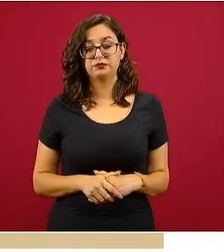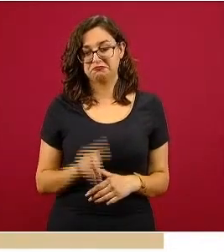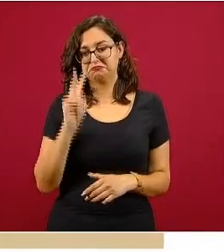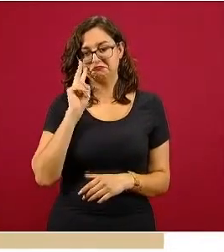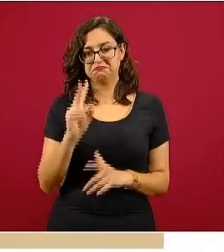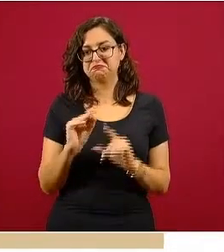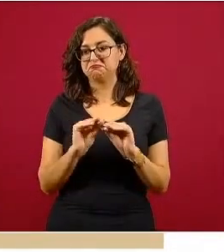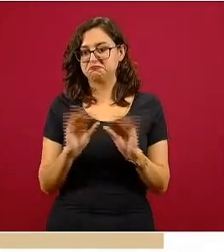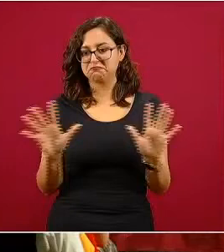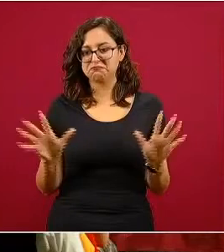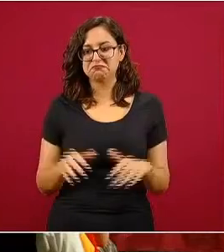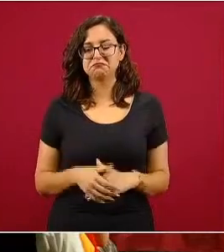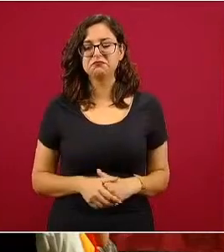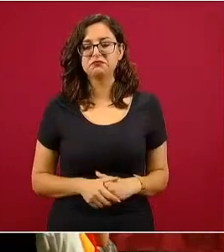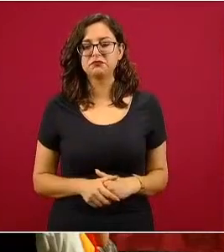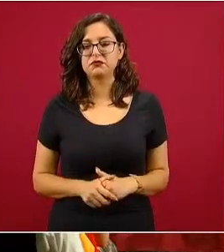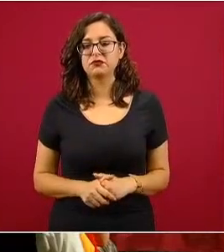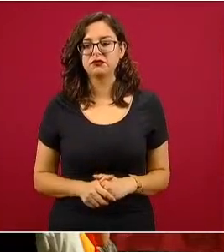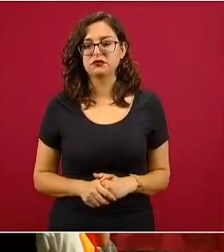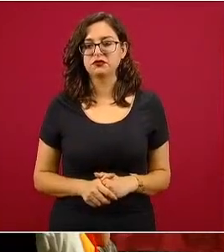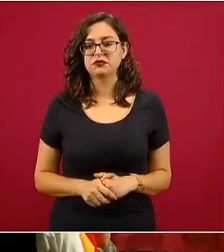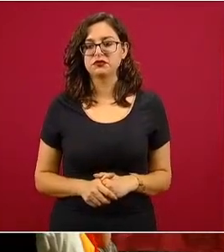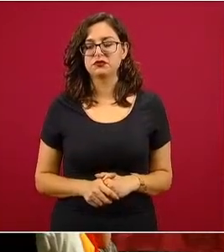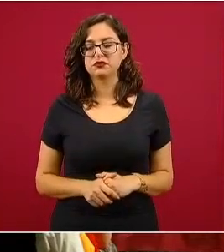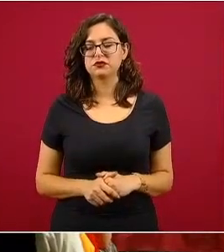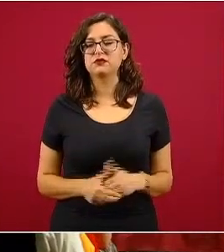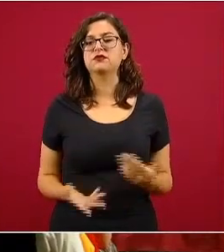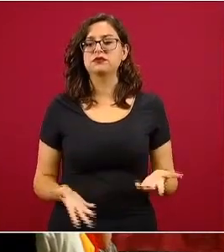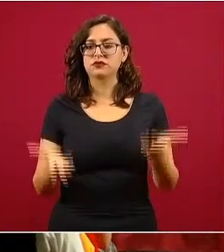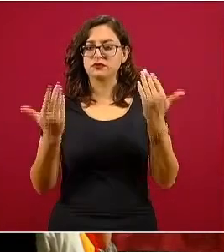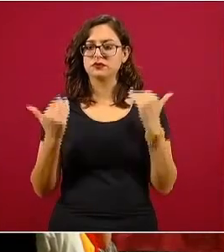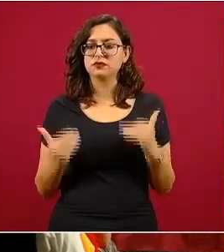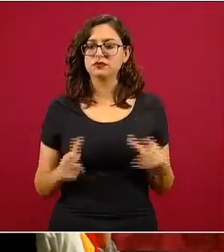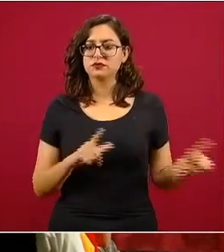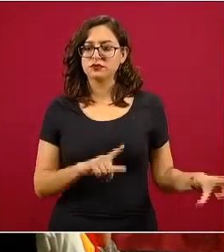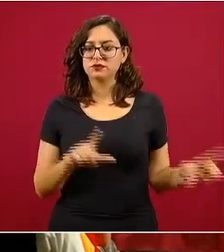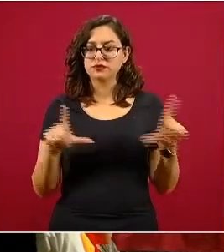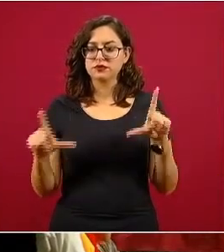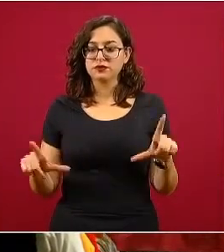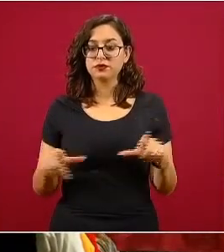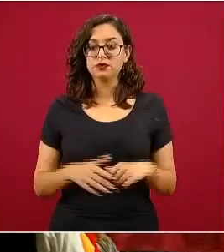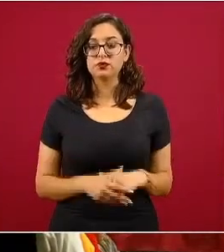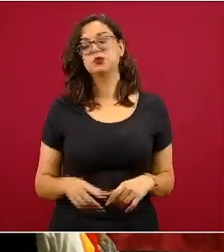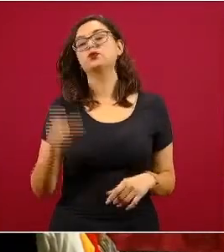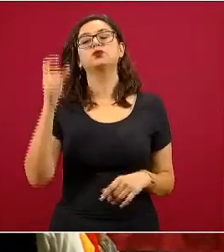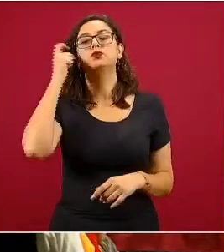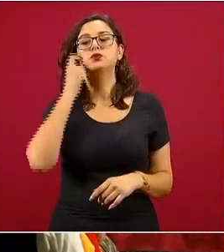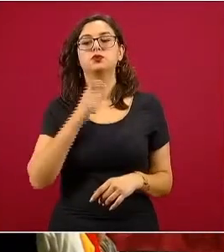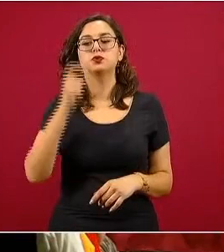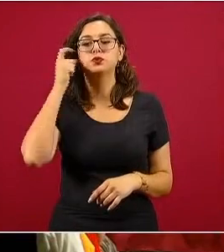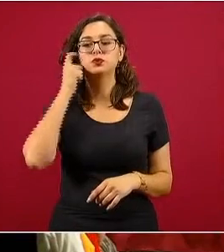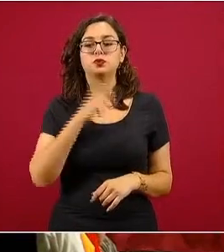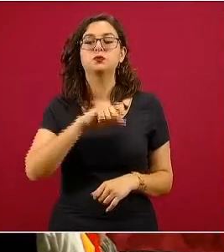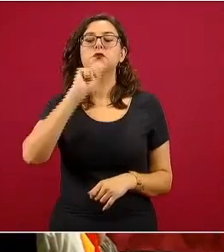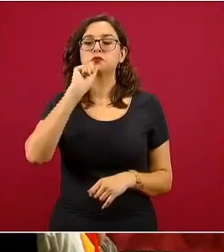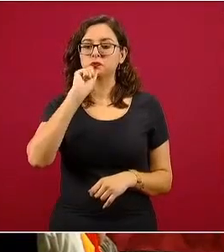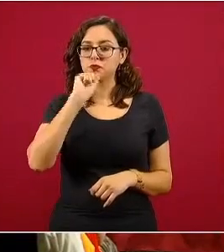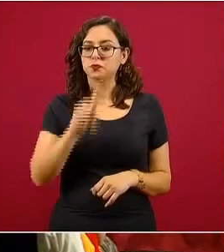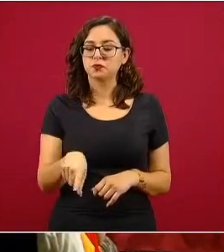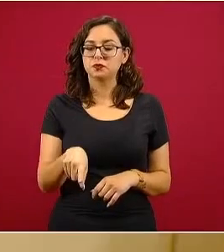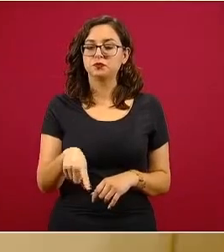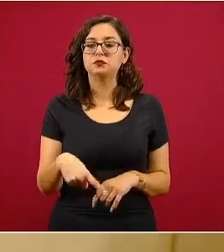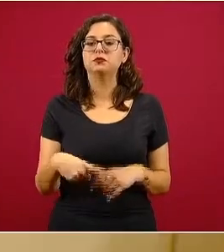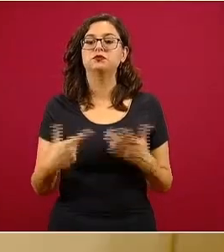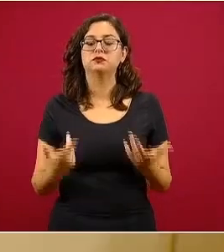clara en la hospitalización. Veamos la siguiente diapositiva. Guerrero también tuvo un